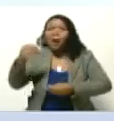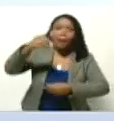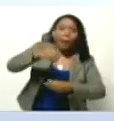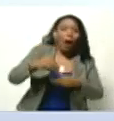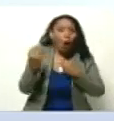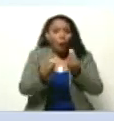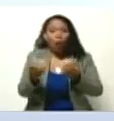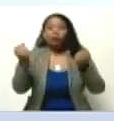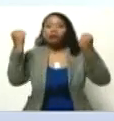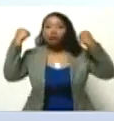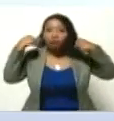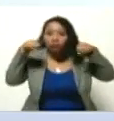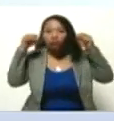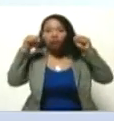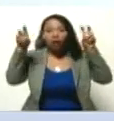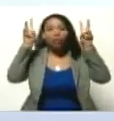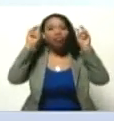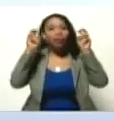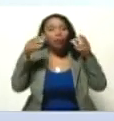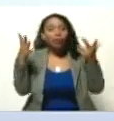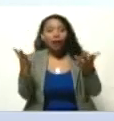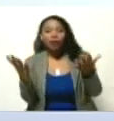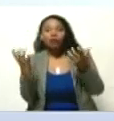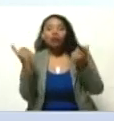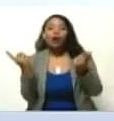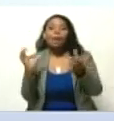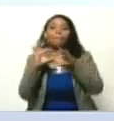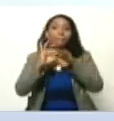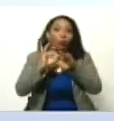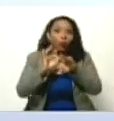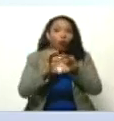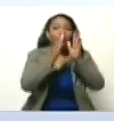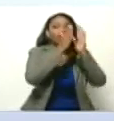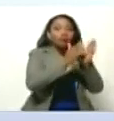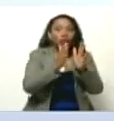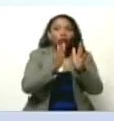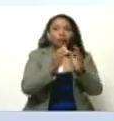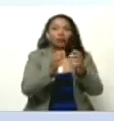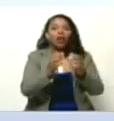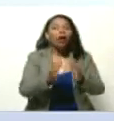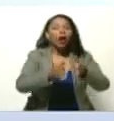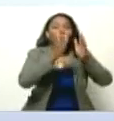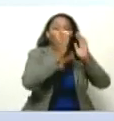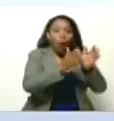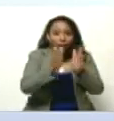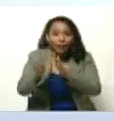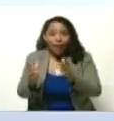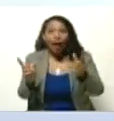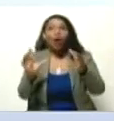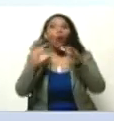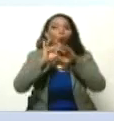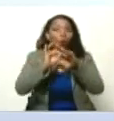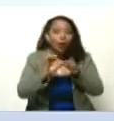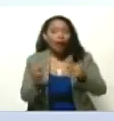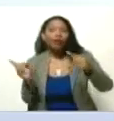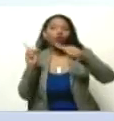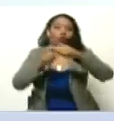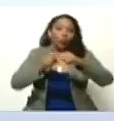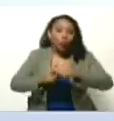práctica con el lema de unir, de organizar, unir, sumar, con la orden de organizar,